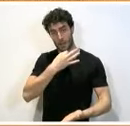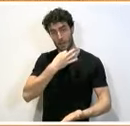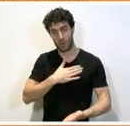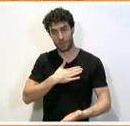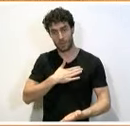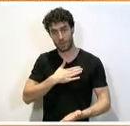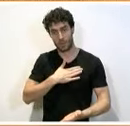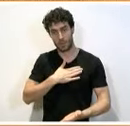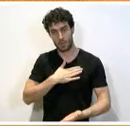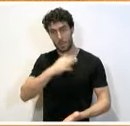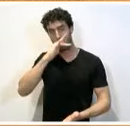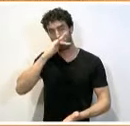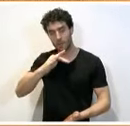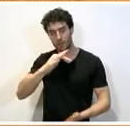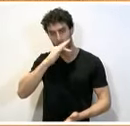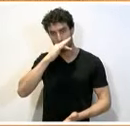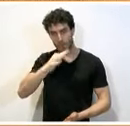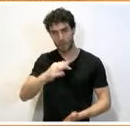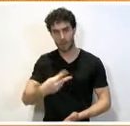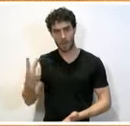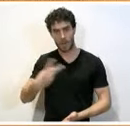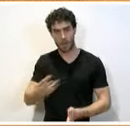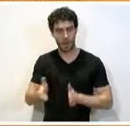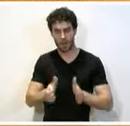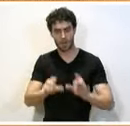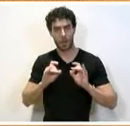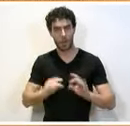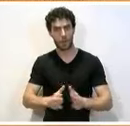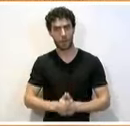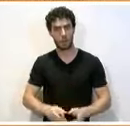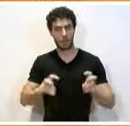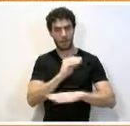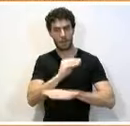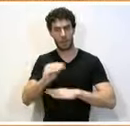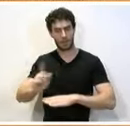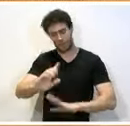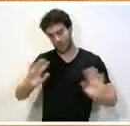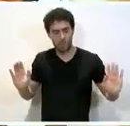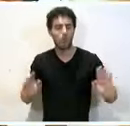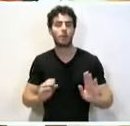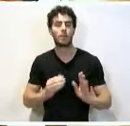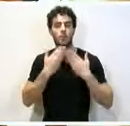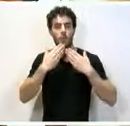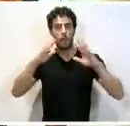palabra, que estamos en el mismo camino. No me lo mezcle con lo de la biblioteca, que no viene a cuento. Muchas gracias.